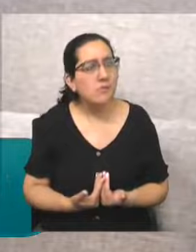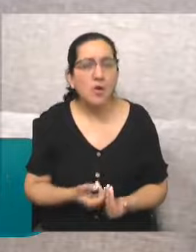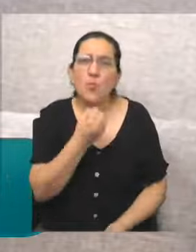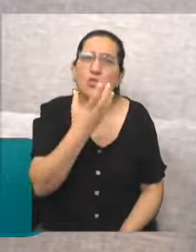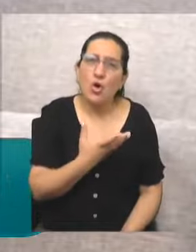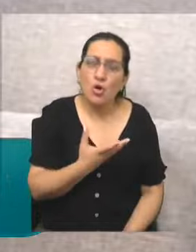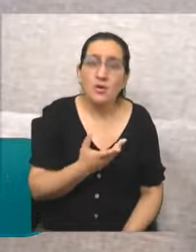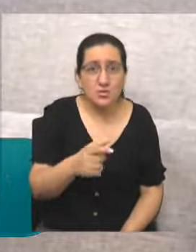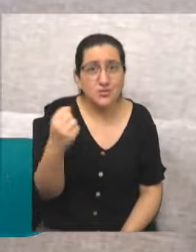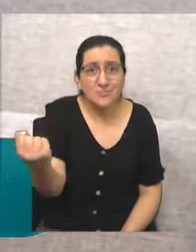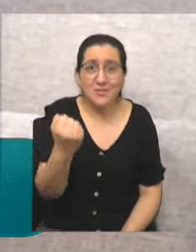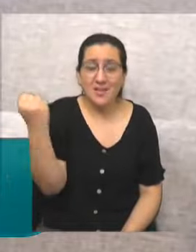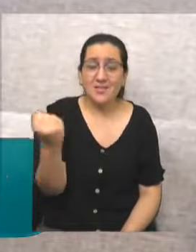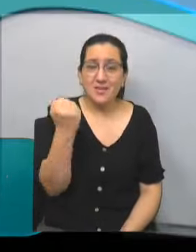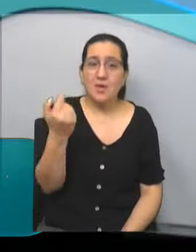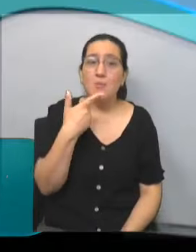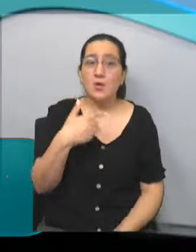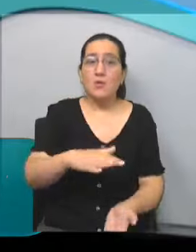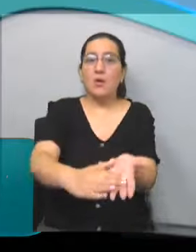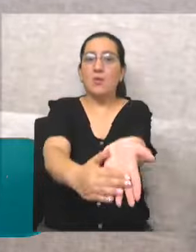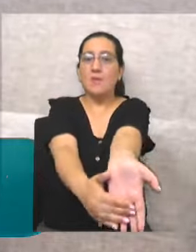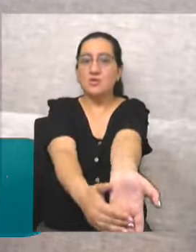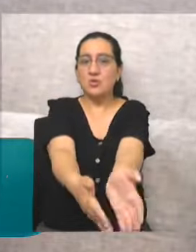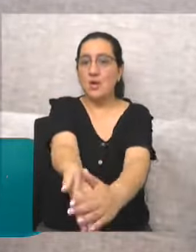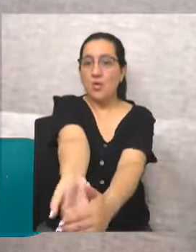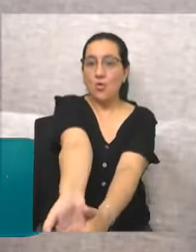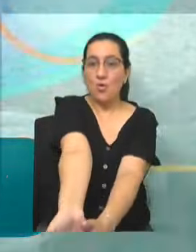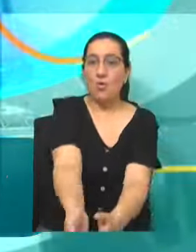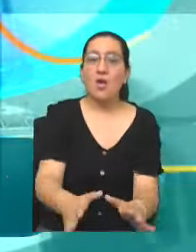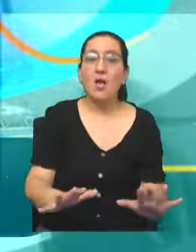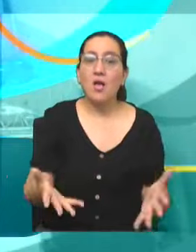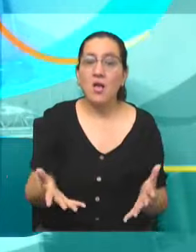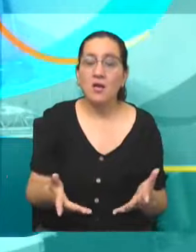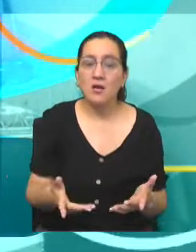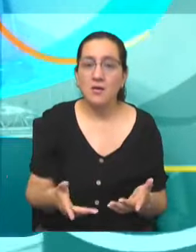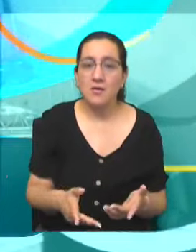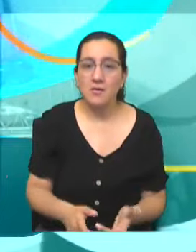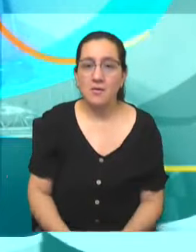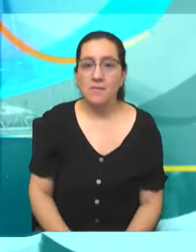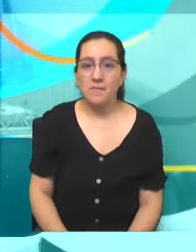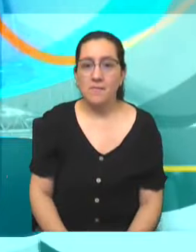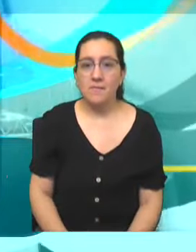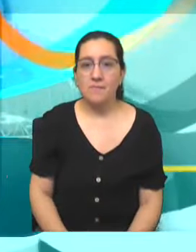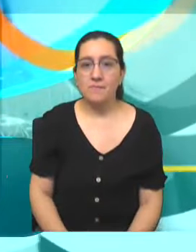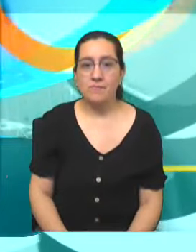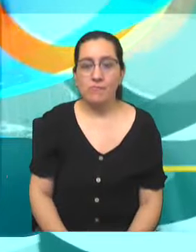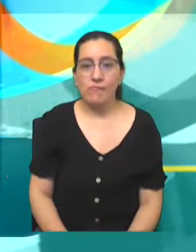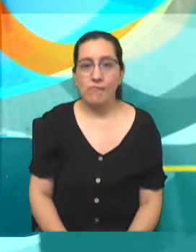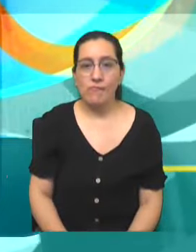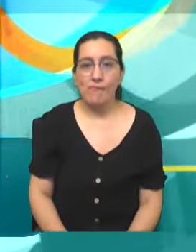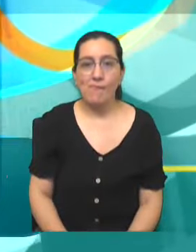no es menor, eso es muy importante. ¿Tenía un brazo estirado o algo ahí en la figura? En, no este, en este primer, en ¿lo este primer video. Atrás las imágenes ahí también? Está. Va a